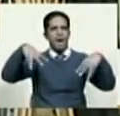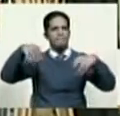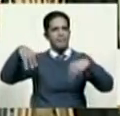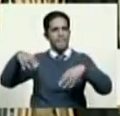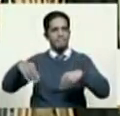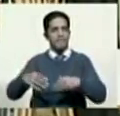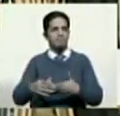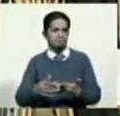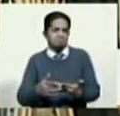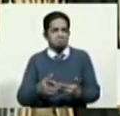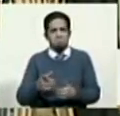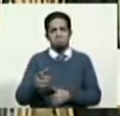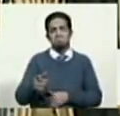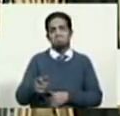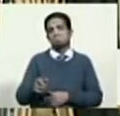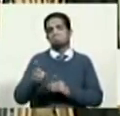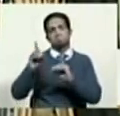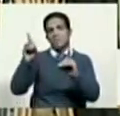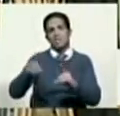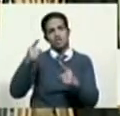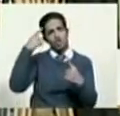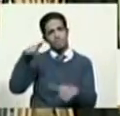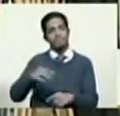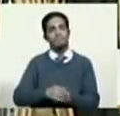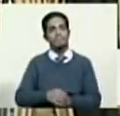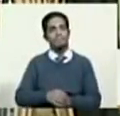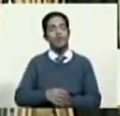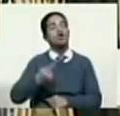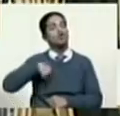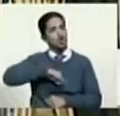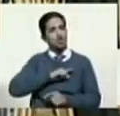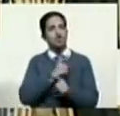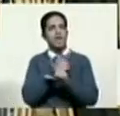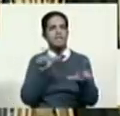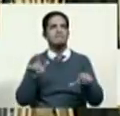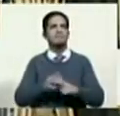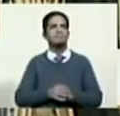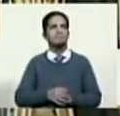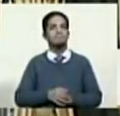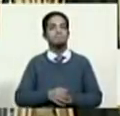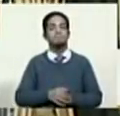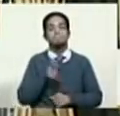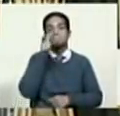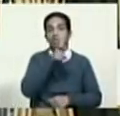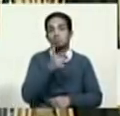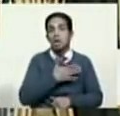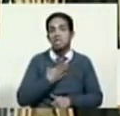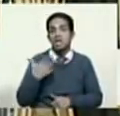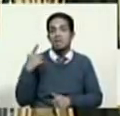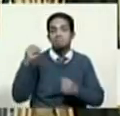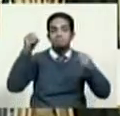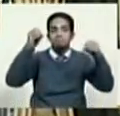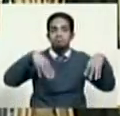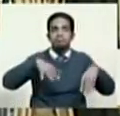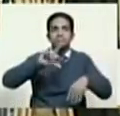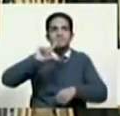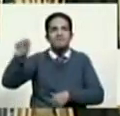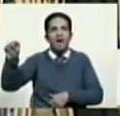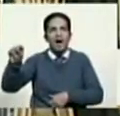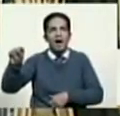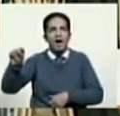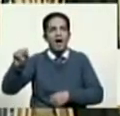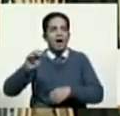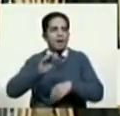Somos más libres, que se vaya quien quiera. Esa es mi consigna. Quien se quiera ir porque no tiene la convicción